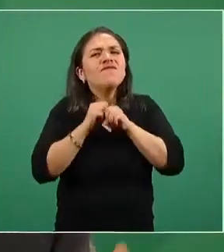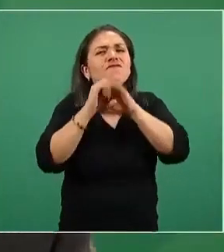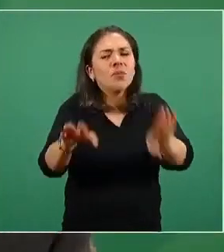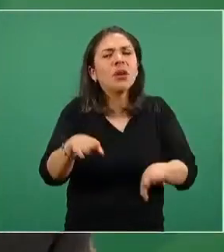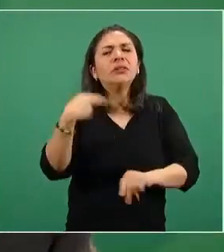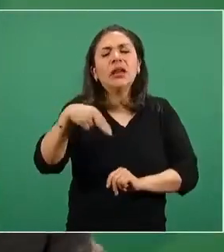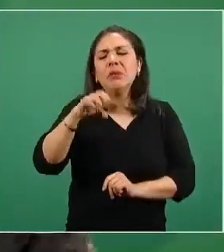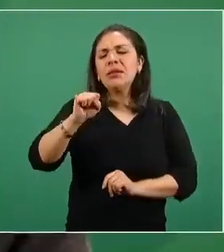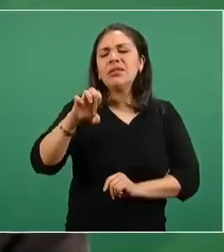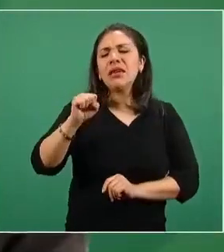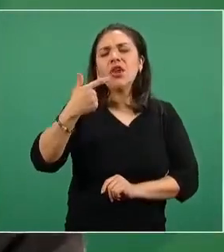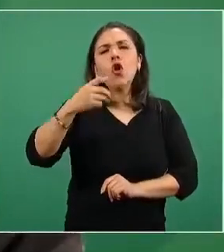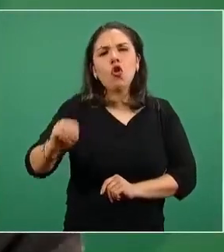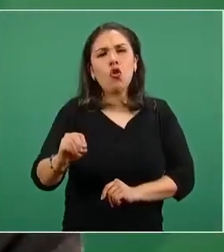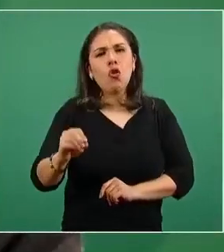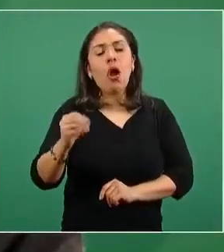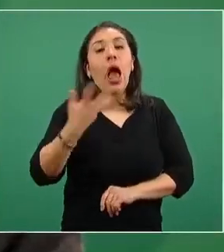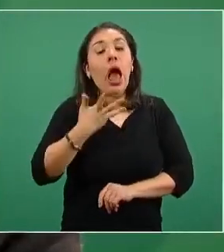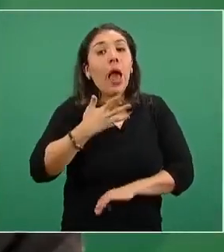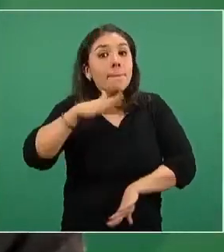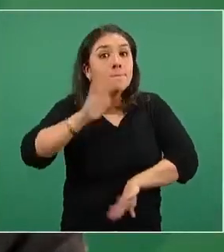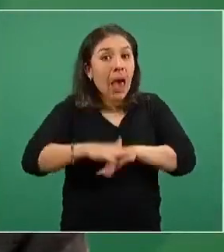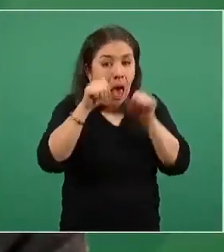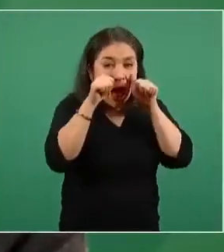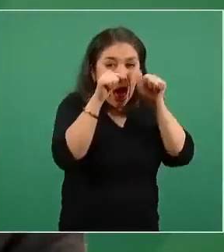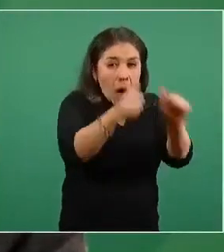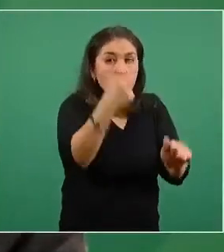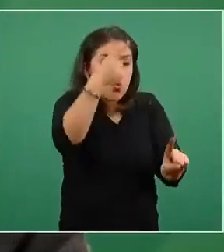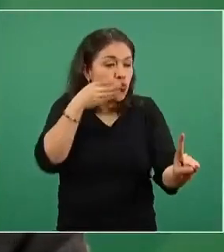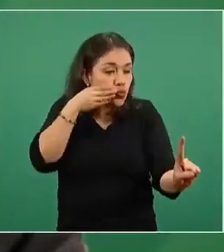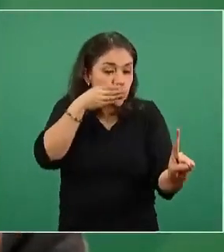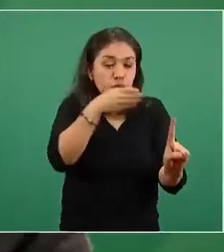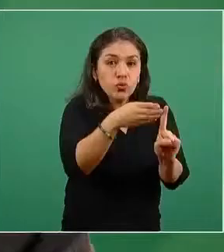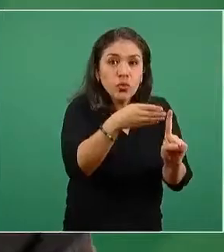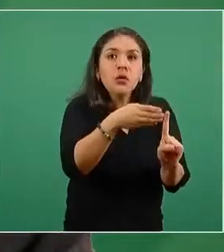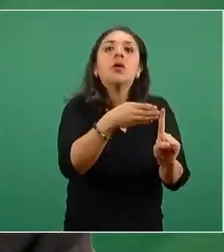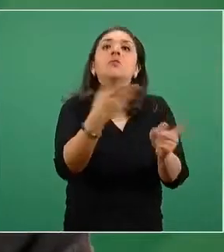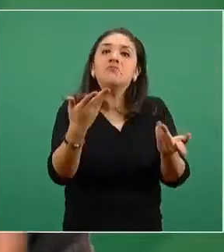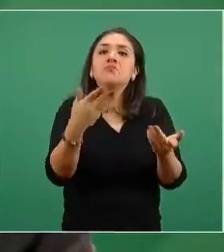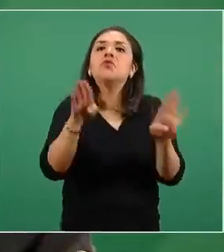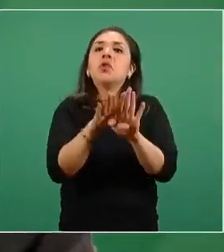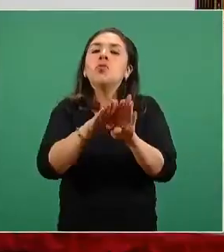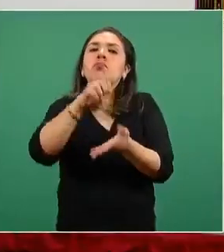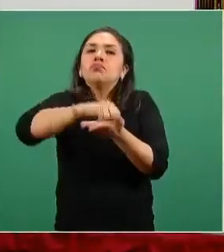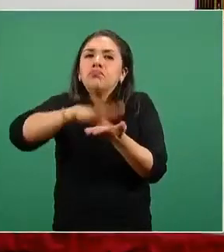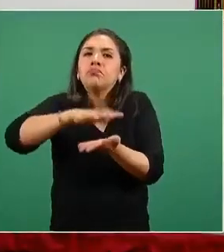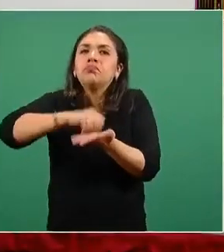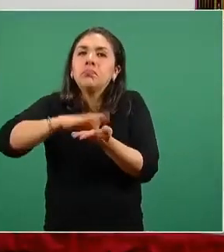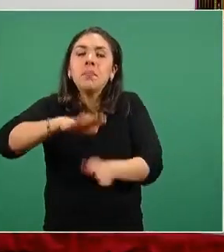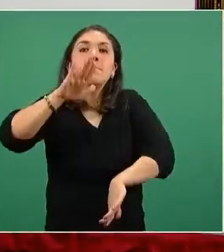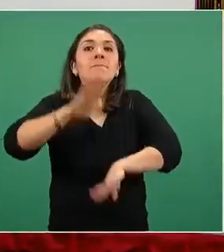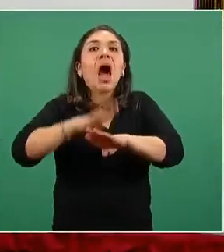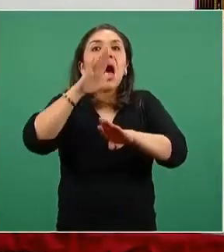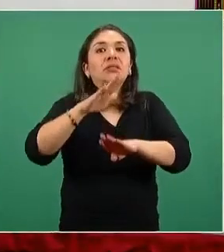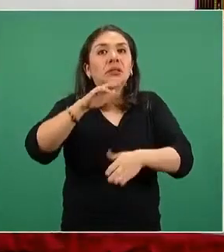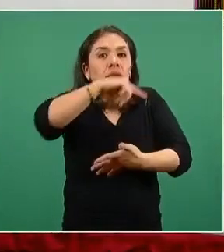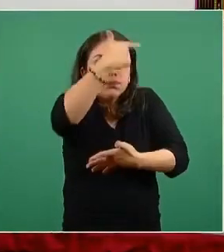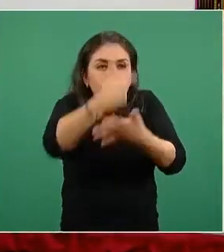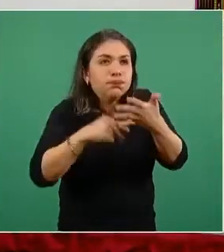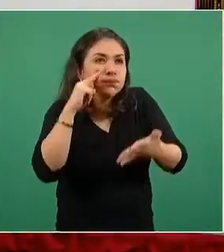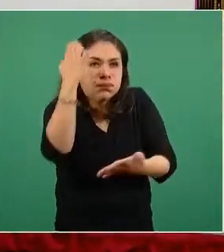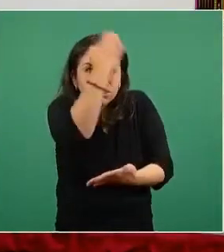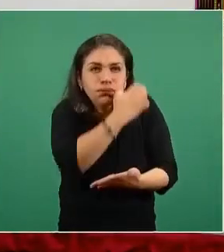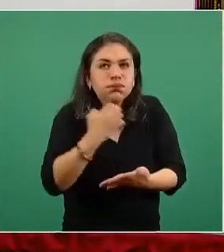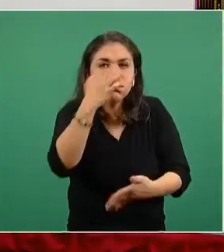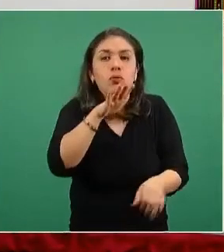decir hay mayor atención a algo y entonces se registra, se podría decir que de más, porque activamente se